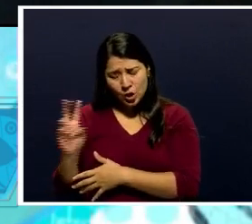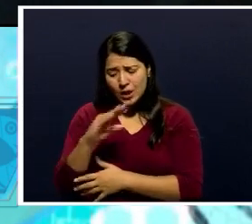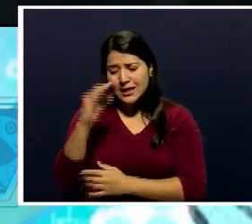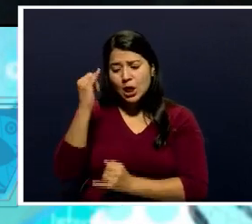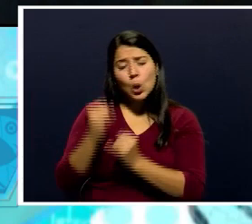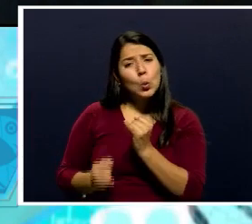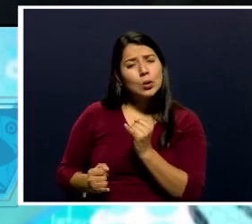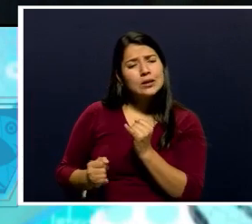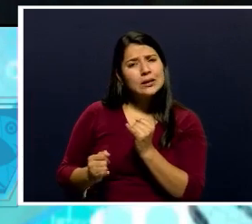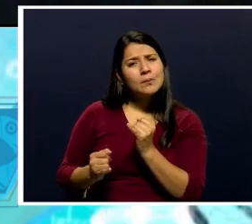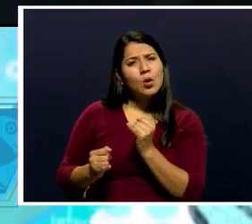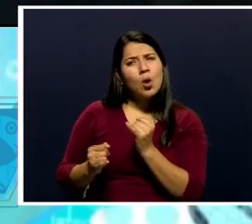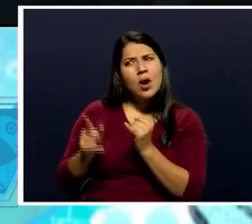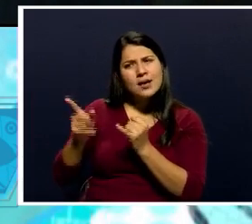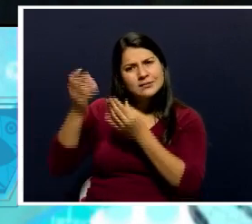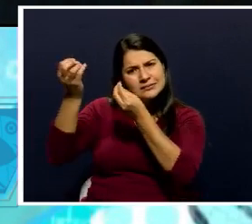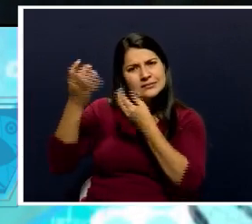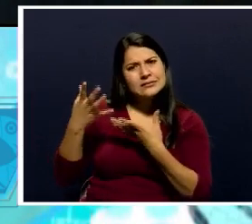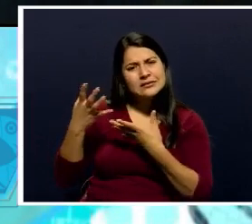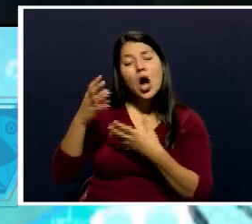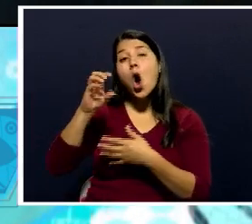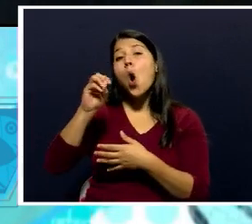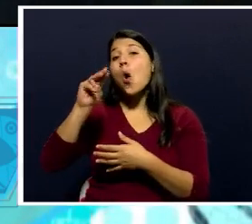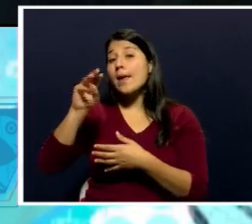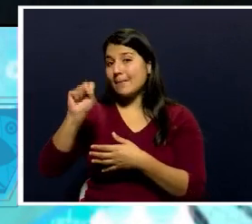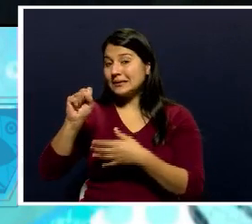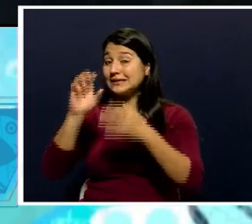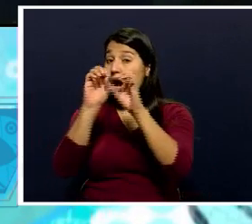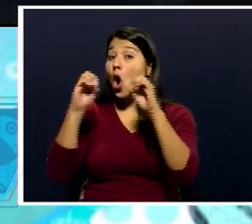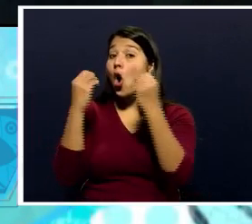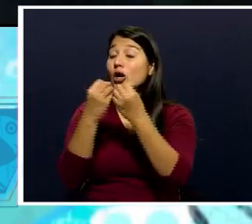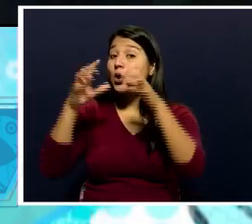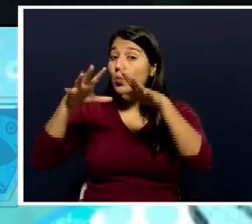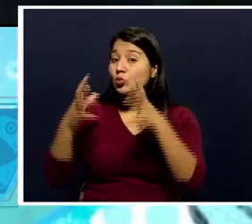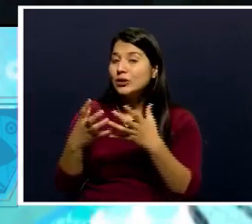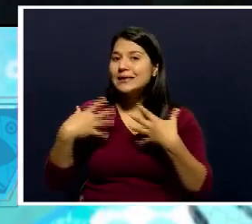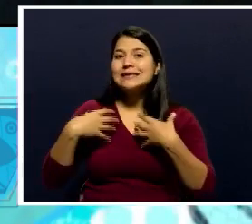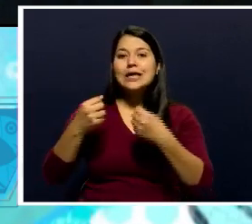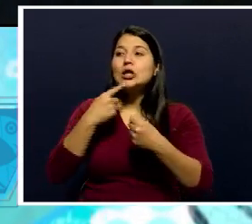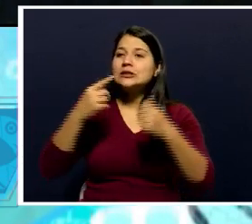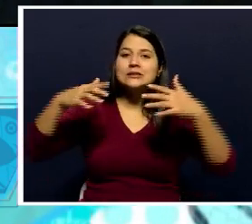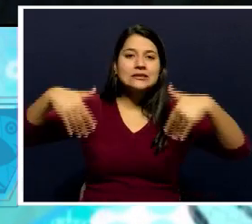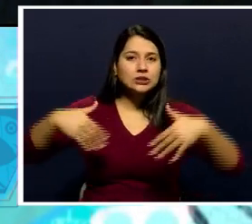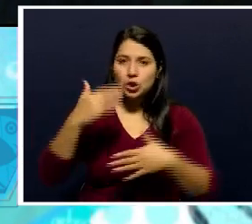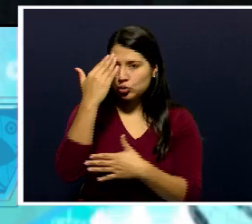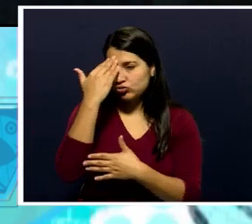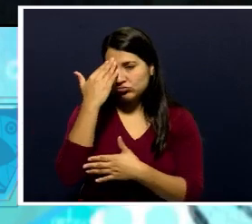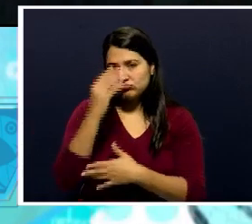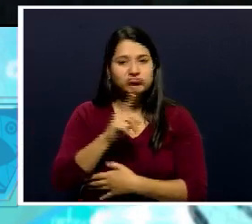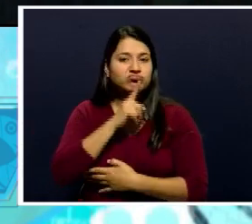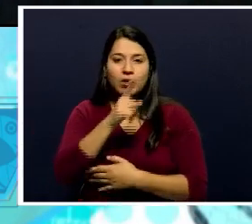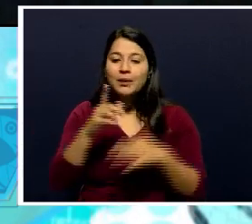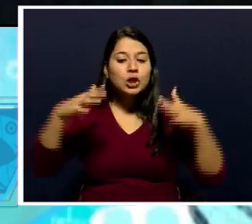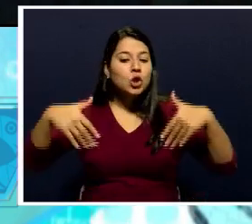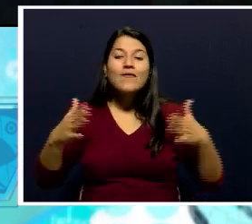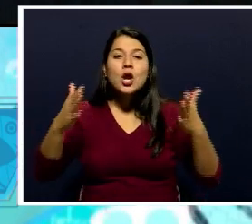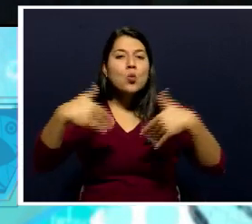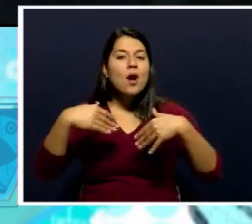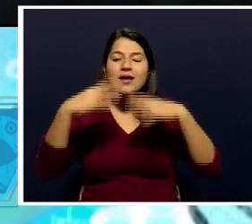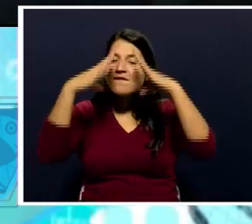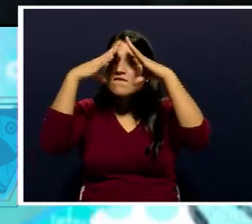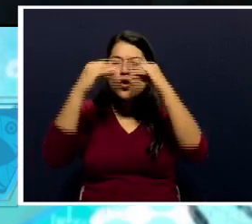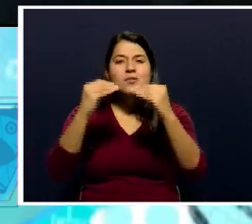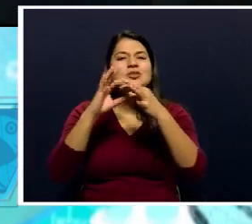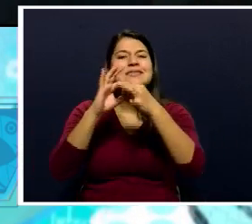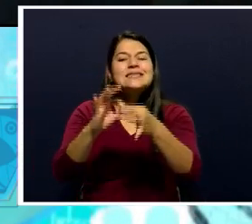que comunicó la Organización Mundial de la Salud es que no sabemos. No hay realmente información sobre la inmunidad de